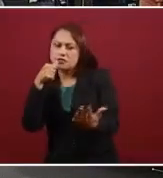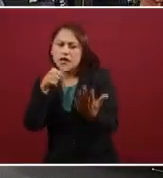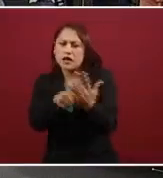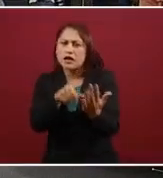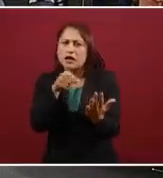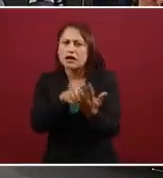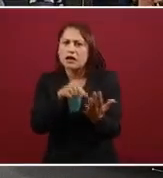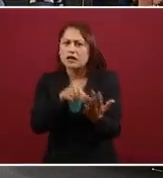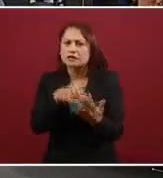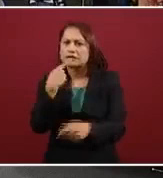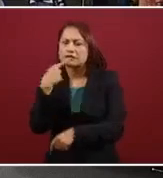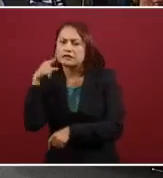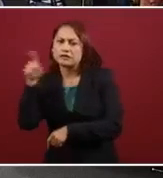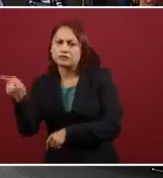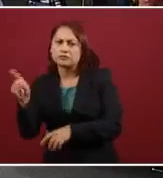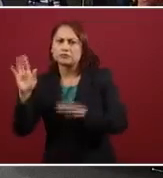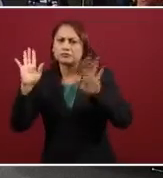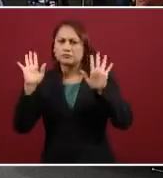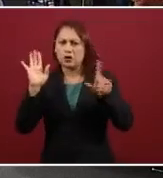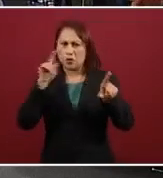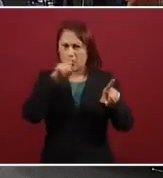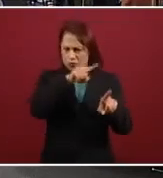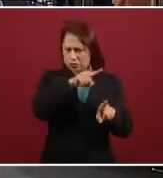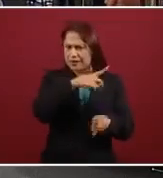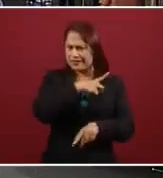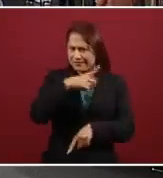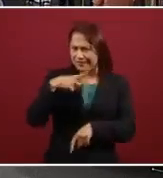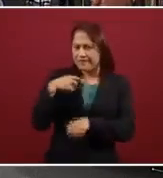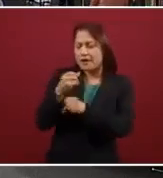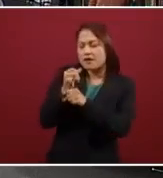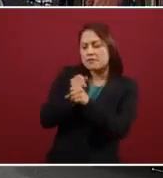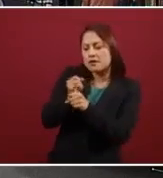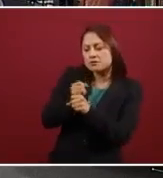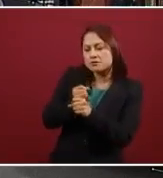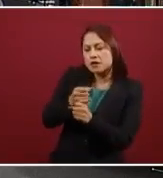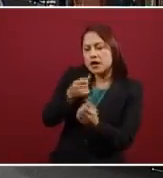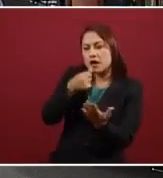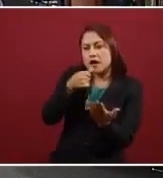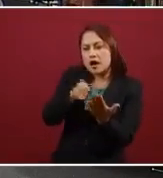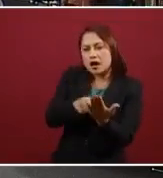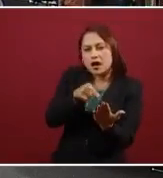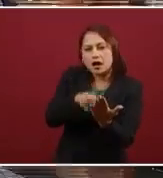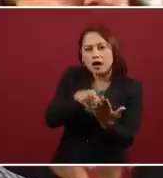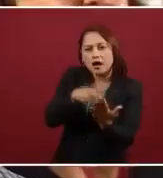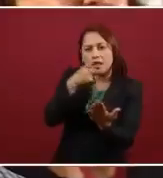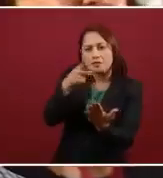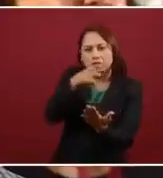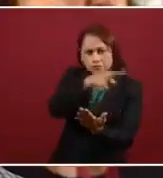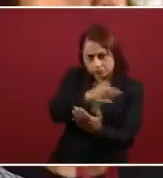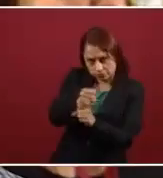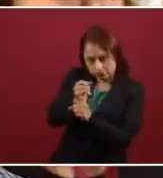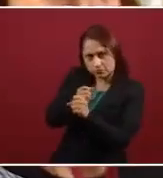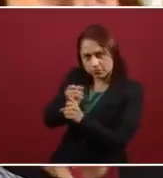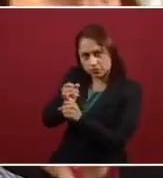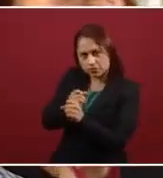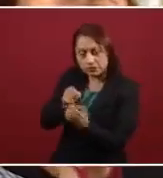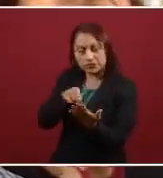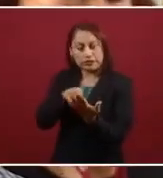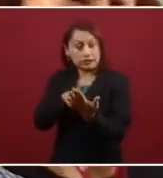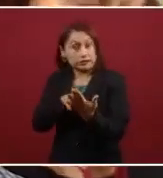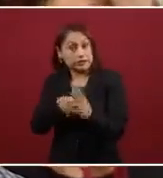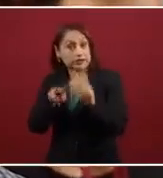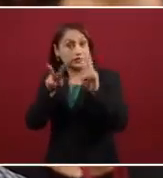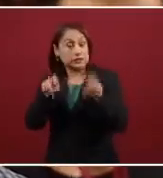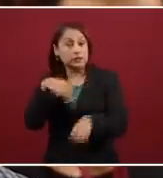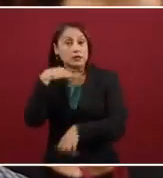usted, por congruencia, que investigarlo y, en su caso, castigar este conflicto de interés, que cuando menos es corrupción y a lo